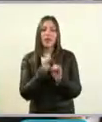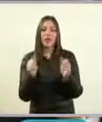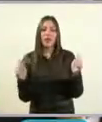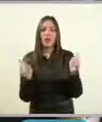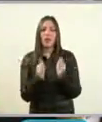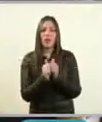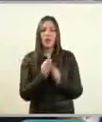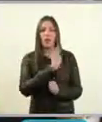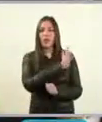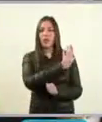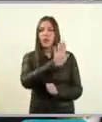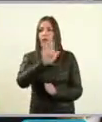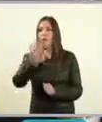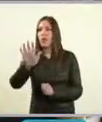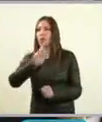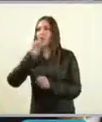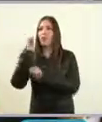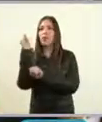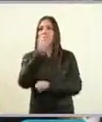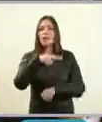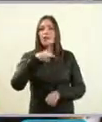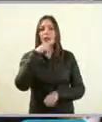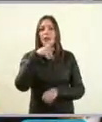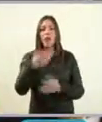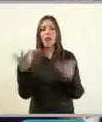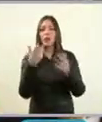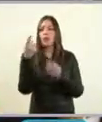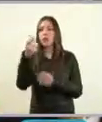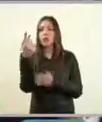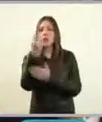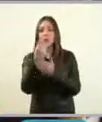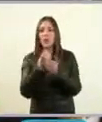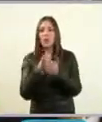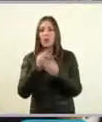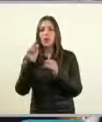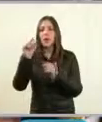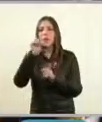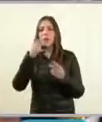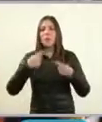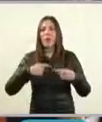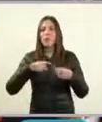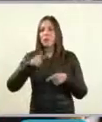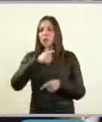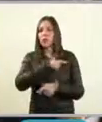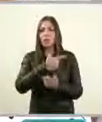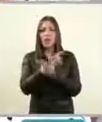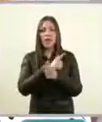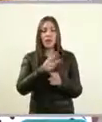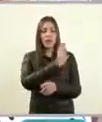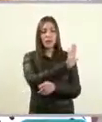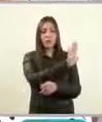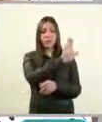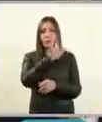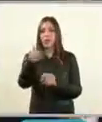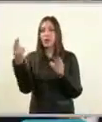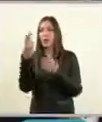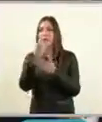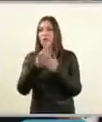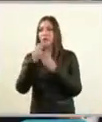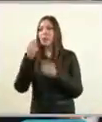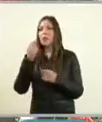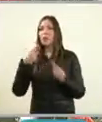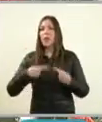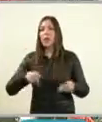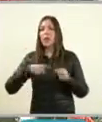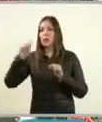el escenario de una posada navideña. Entonces, tú puedes ir De un colocando a los portal. distintos personajes exactamente de un Sí. portal y acomodarlos como